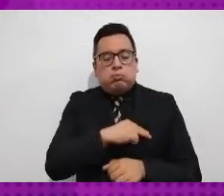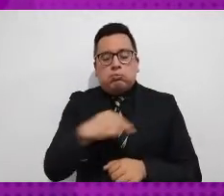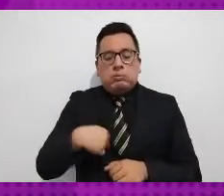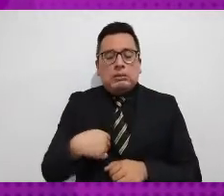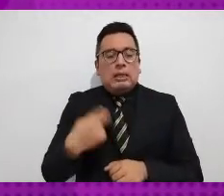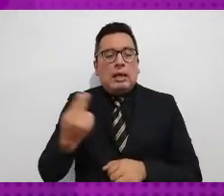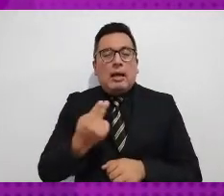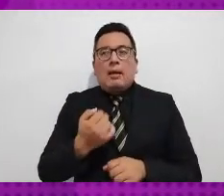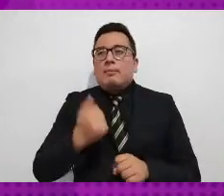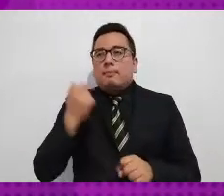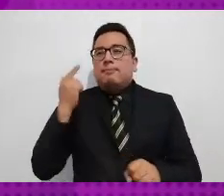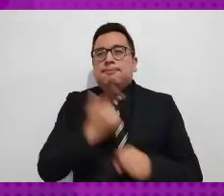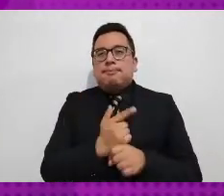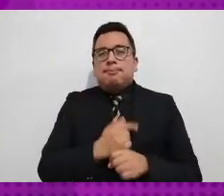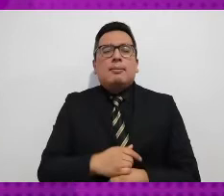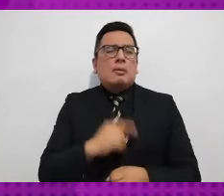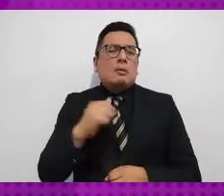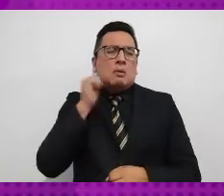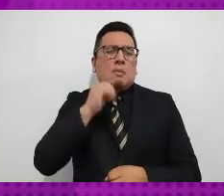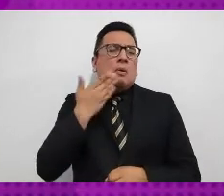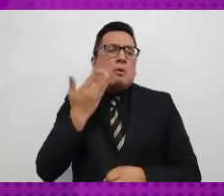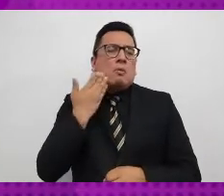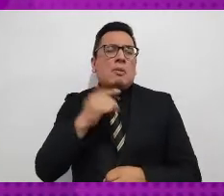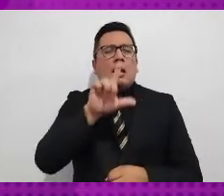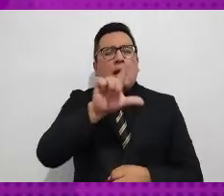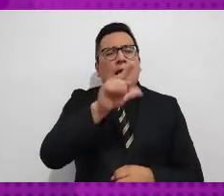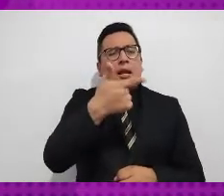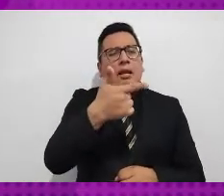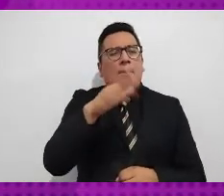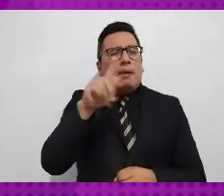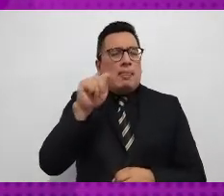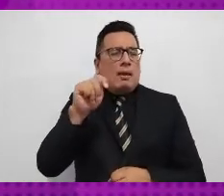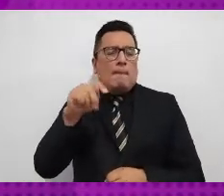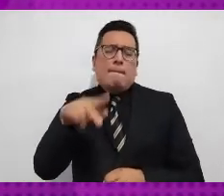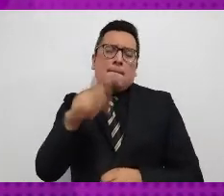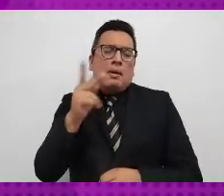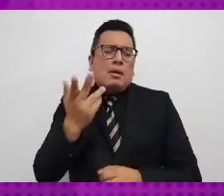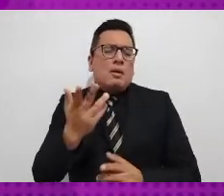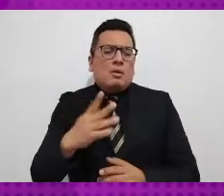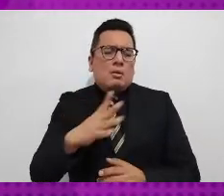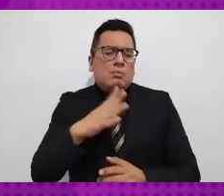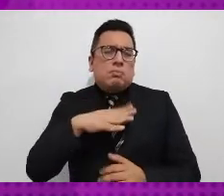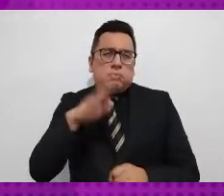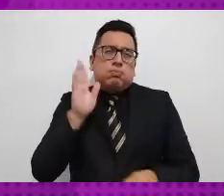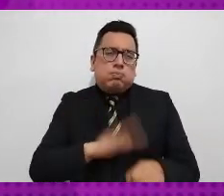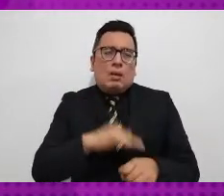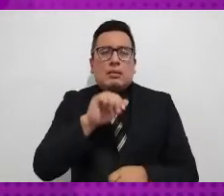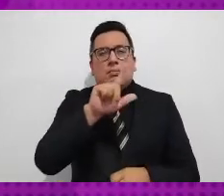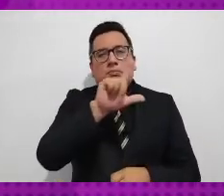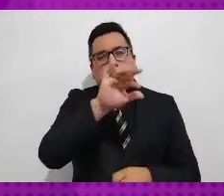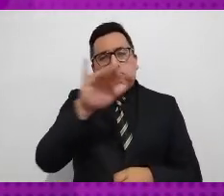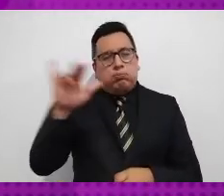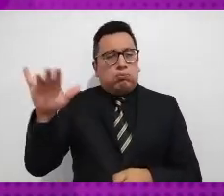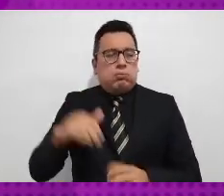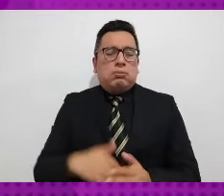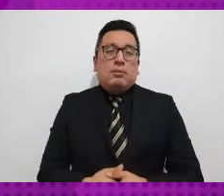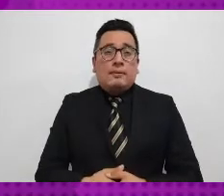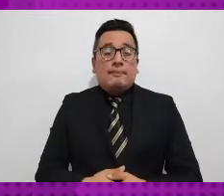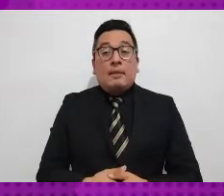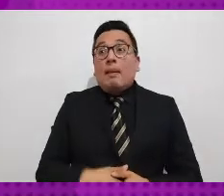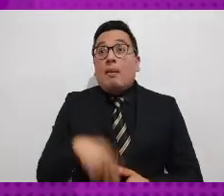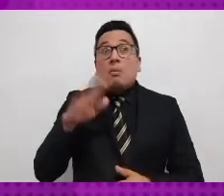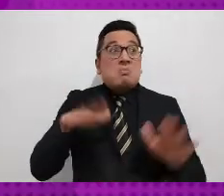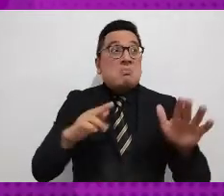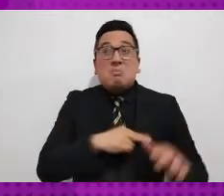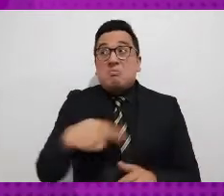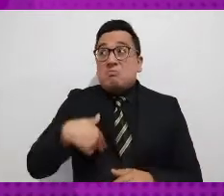lo genérico es LGBT, pero hay una amplia gama de posibilidades. Y es que a veces no las conocemos o no